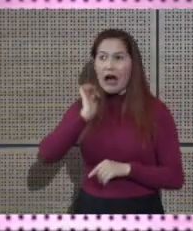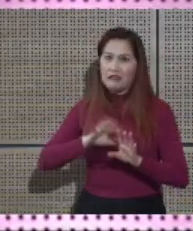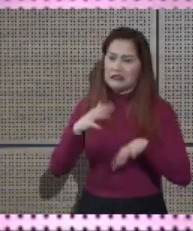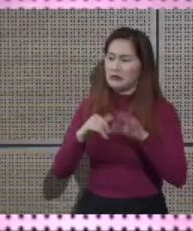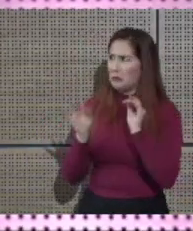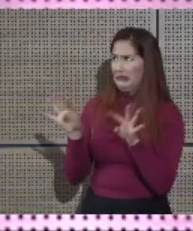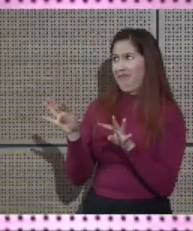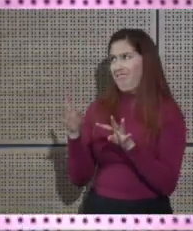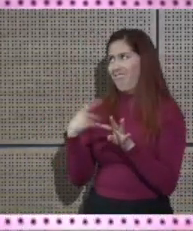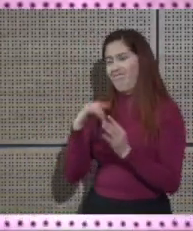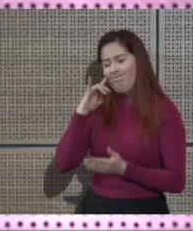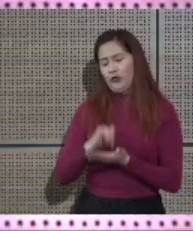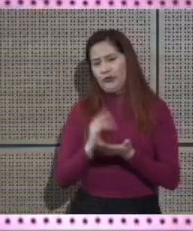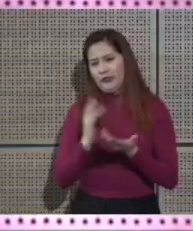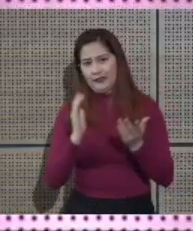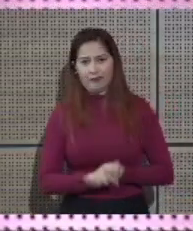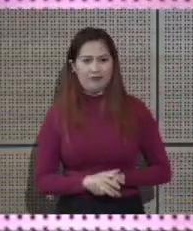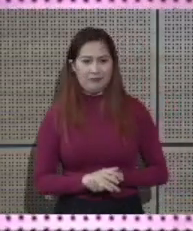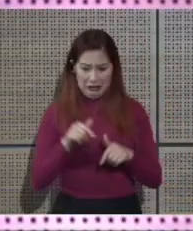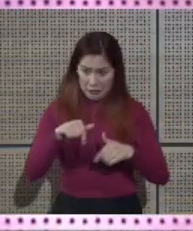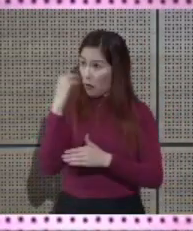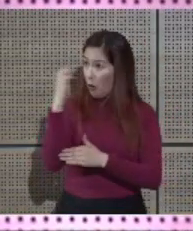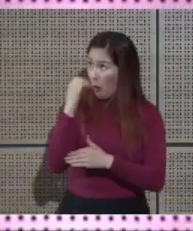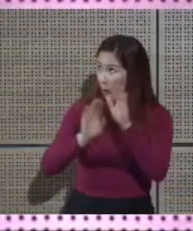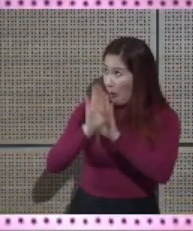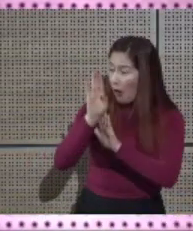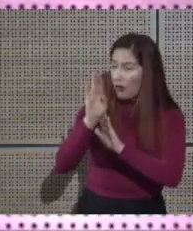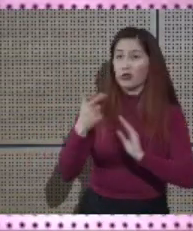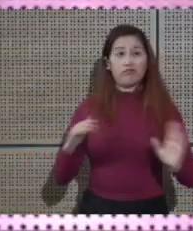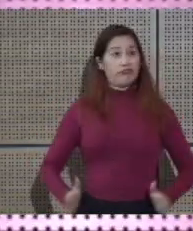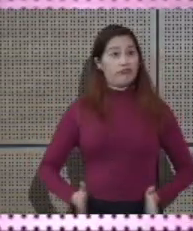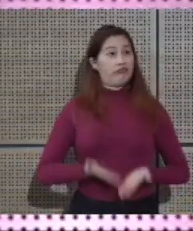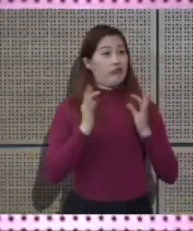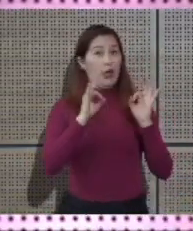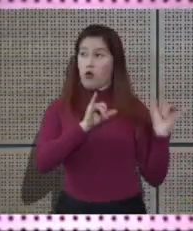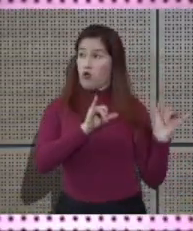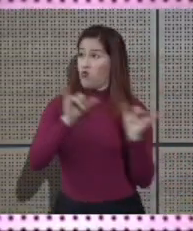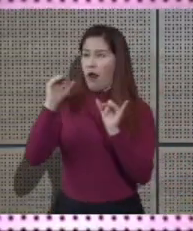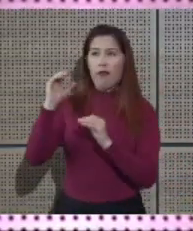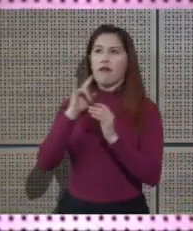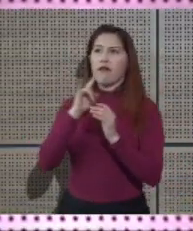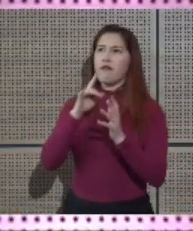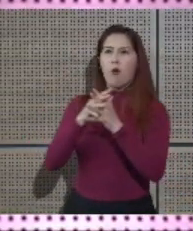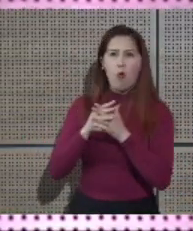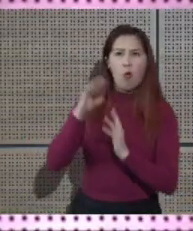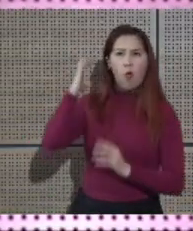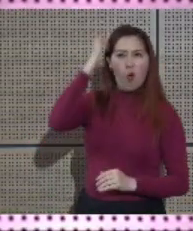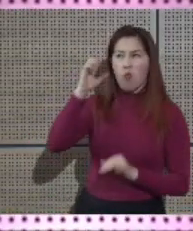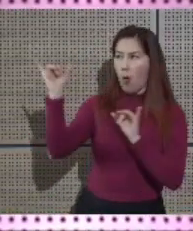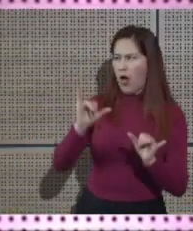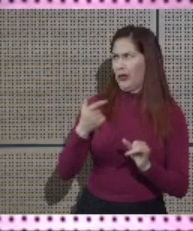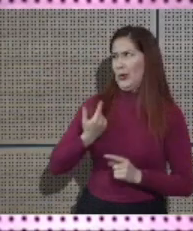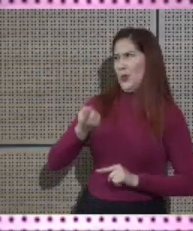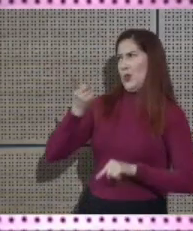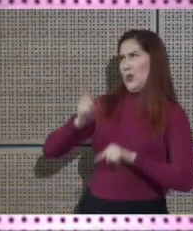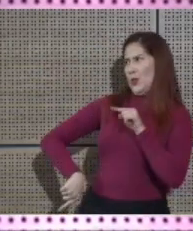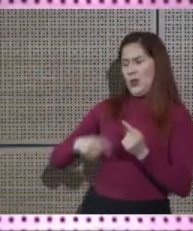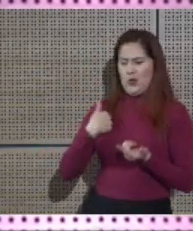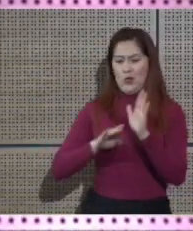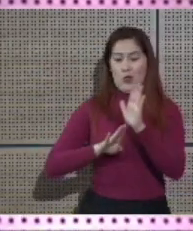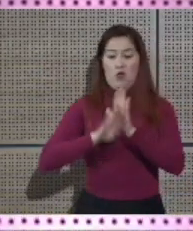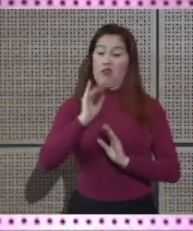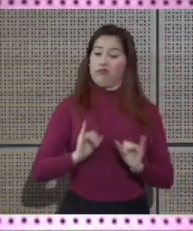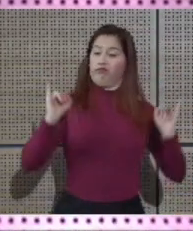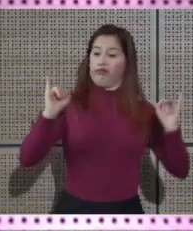subir, digamos, de nivel de vida, de calidad, ¿verdad? Y de opulencia